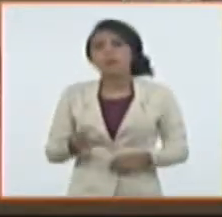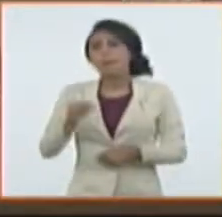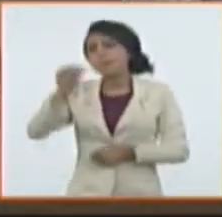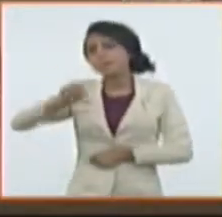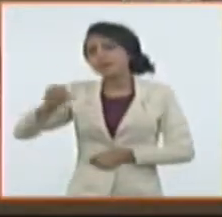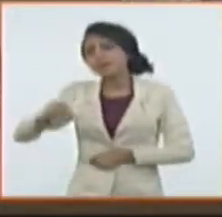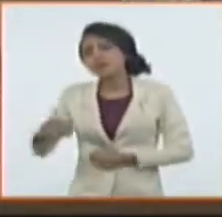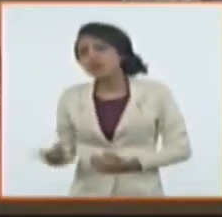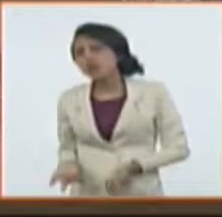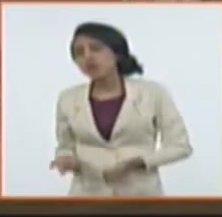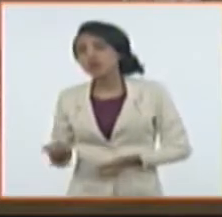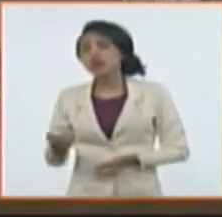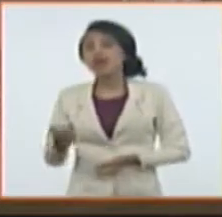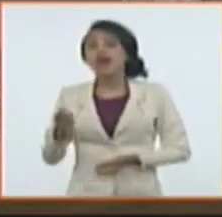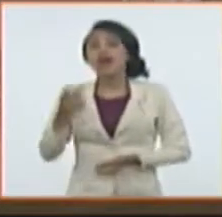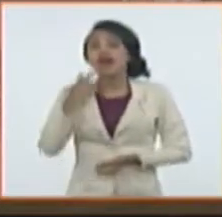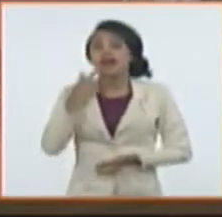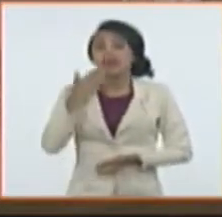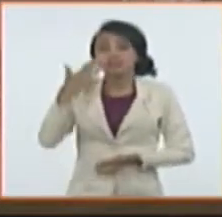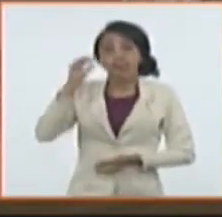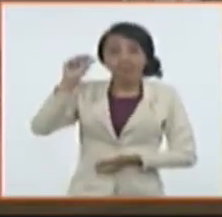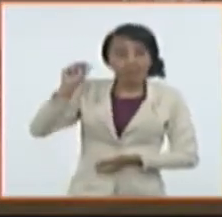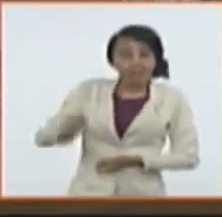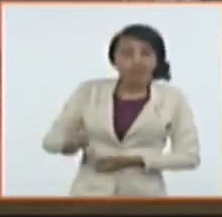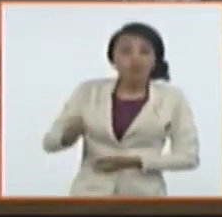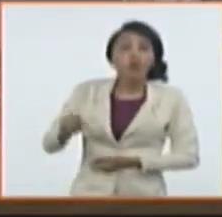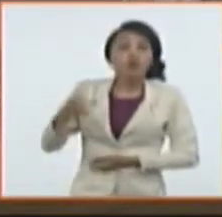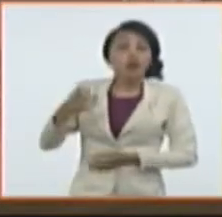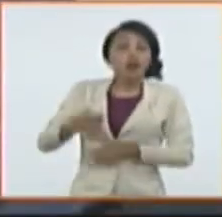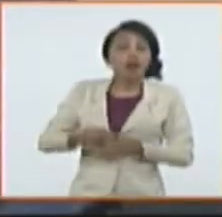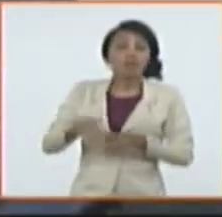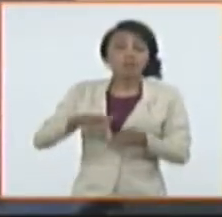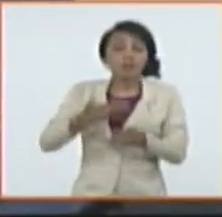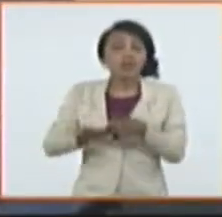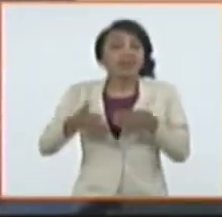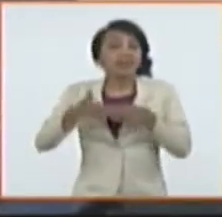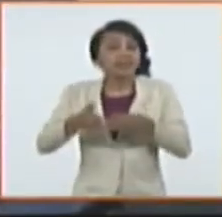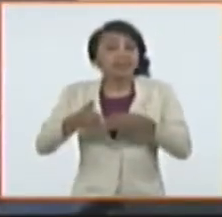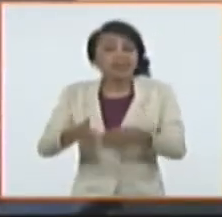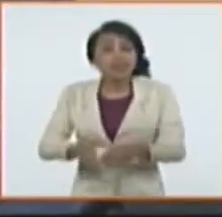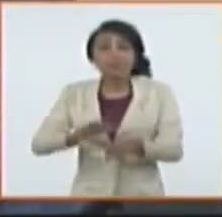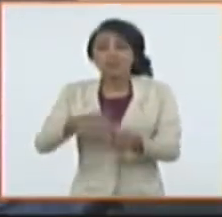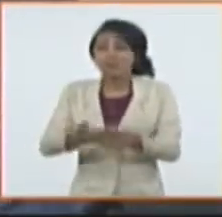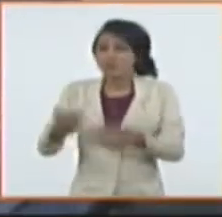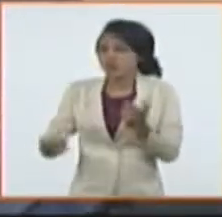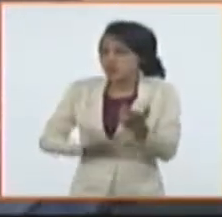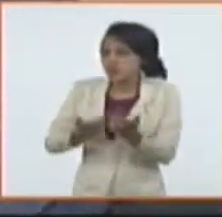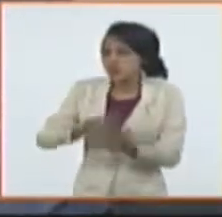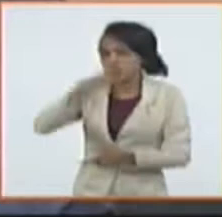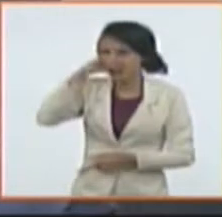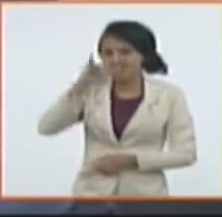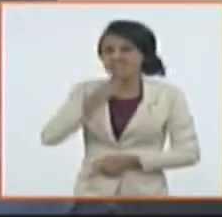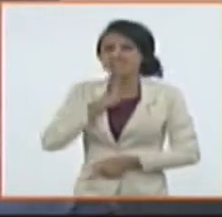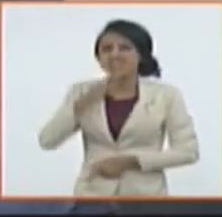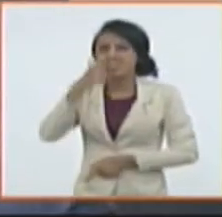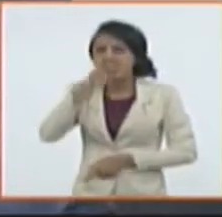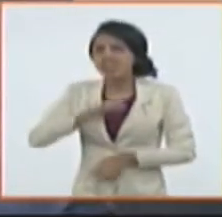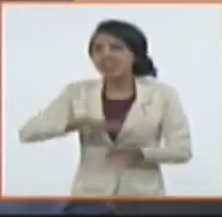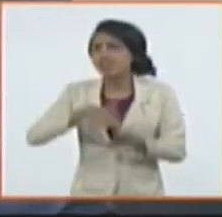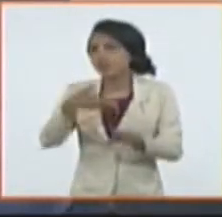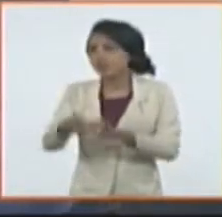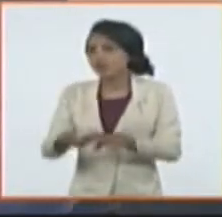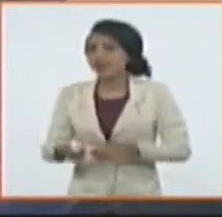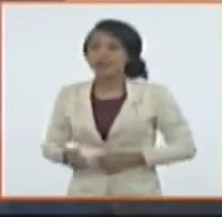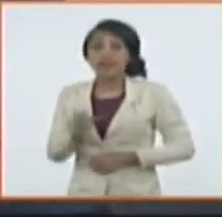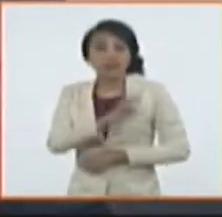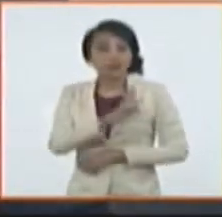un Granma, pero después del Granma vino Alegría de Pío. Y después vino la lucha en la Sierra Maestra, y después vino la